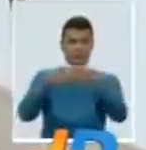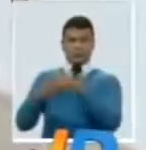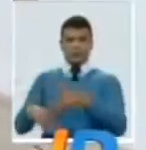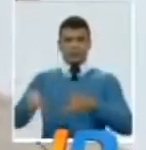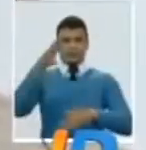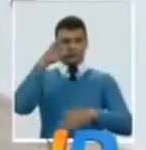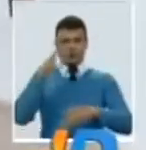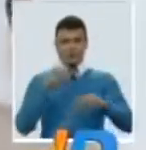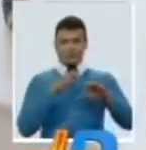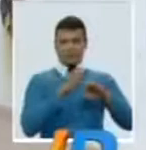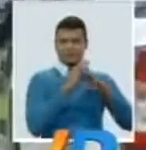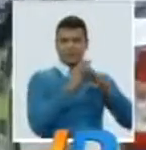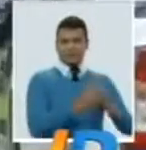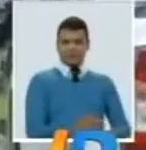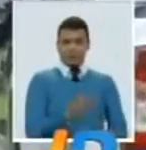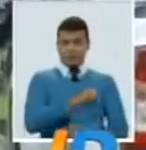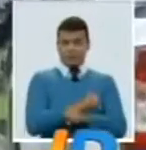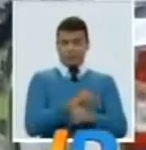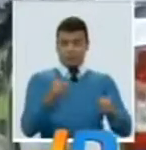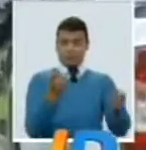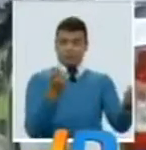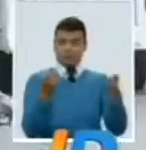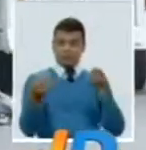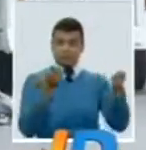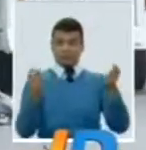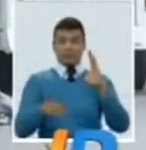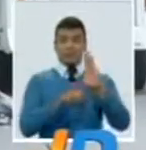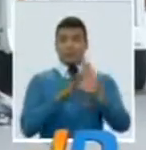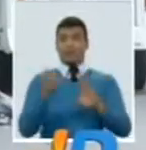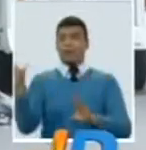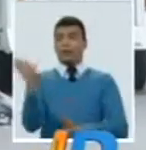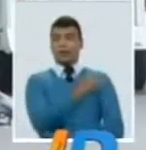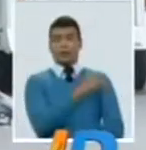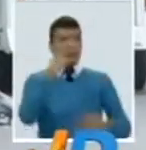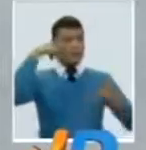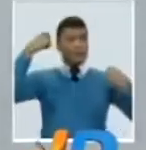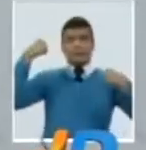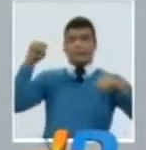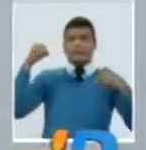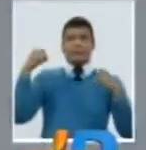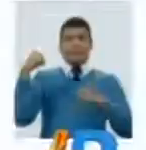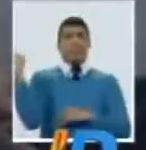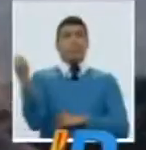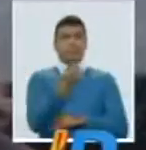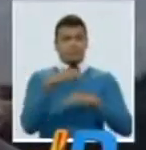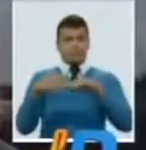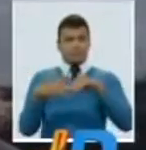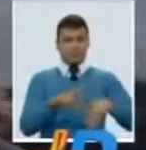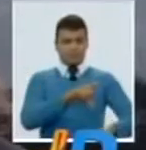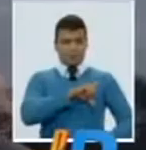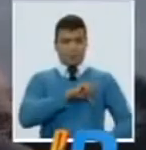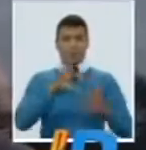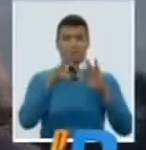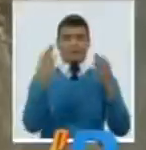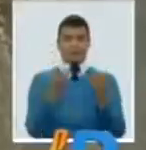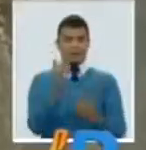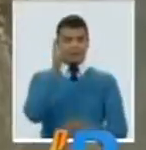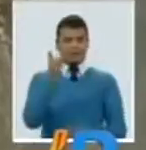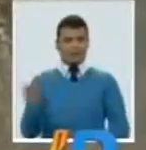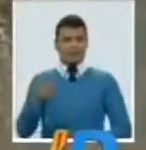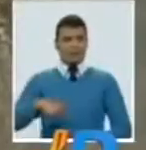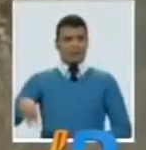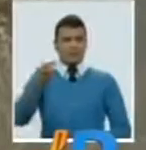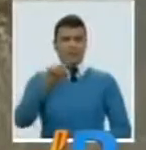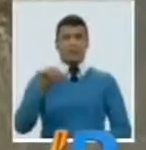policía antiexplosivos lograron controlar la delicada situación que alteró la tranquilidad de los habitantes del sector. En Cali, los familiares de las víctimas